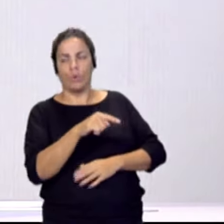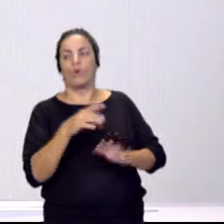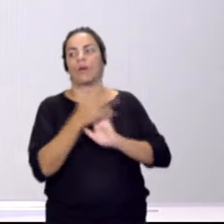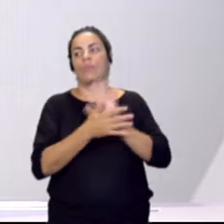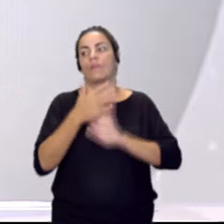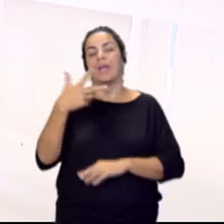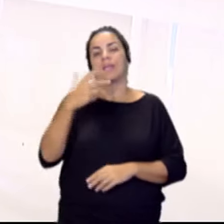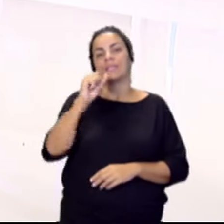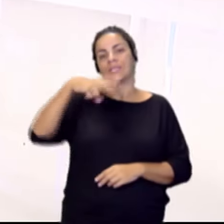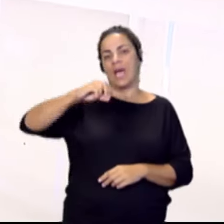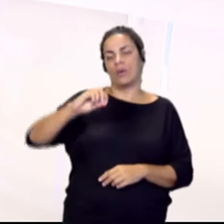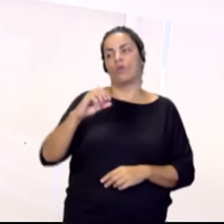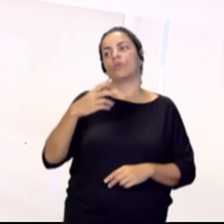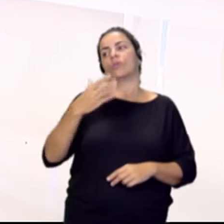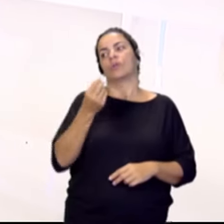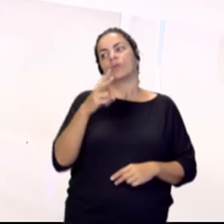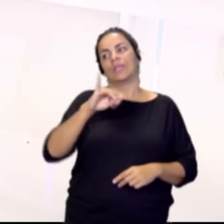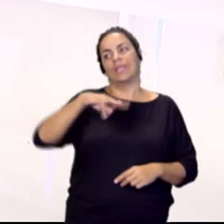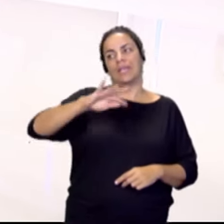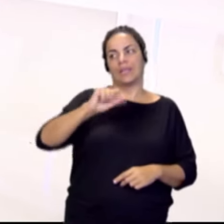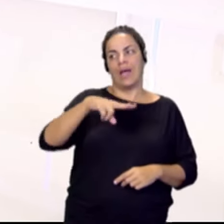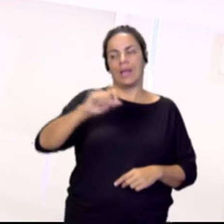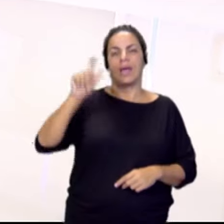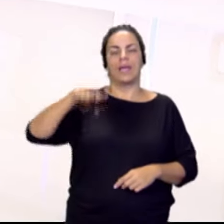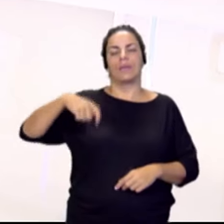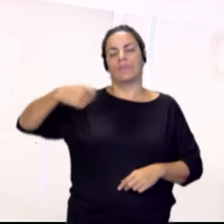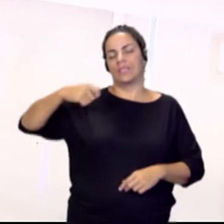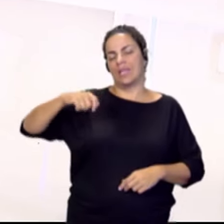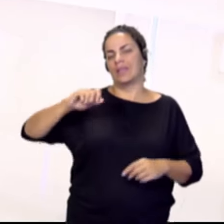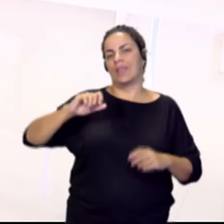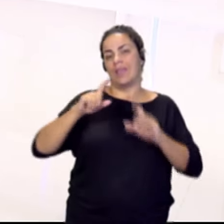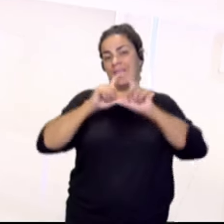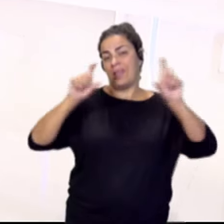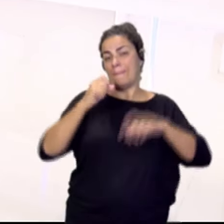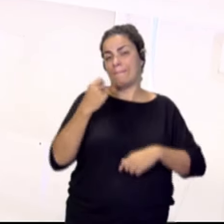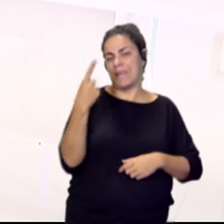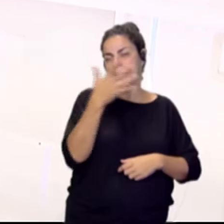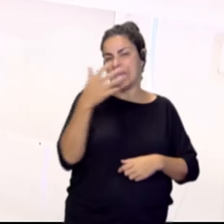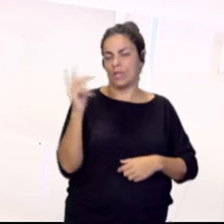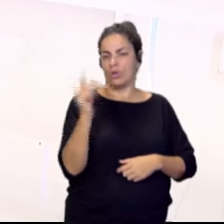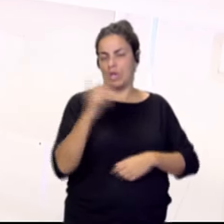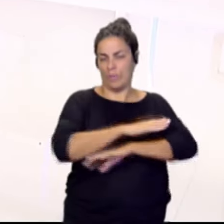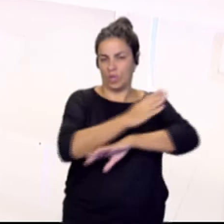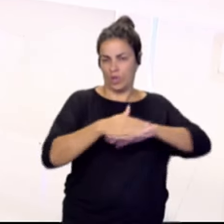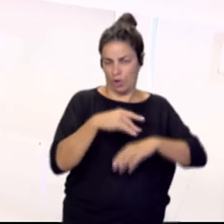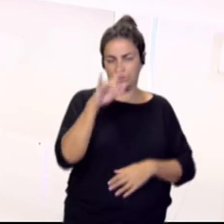Canarias, 1.500 kilómetros de costa. ¿Qué tal, Chano? Buenos días. ¿Qué tal, Marta? Muy buenos días.